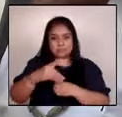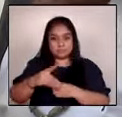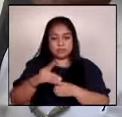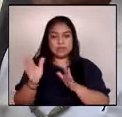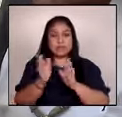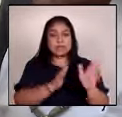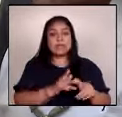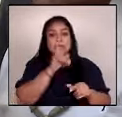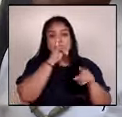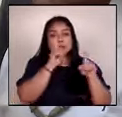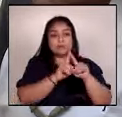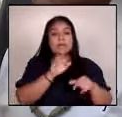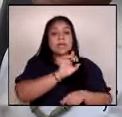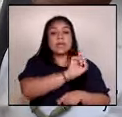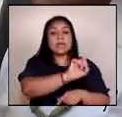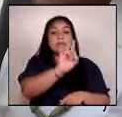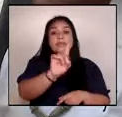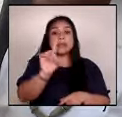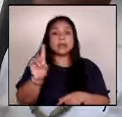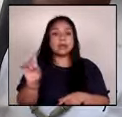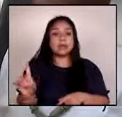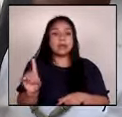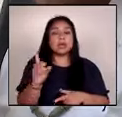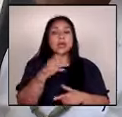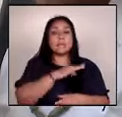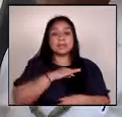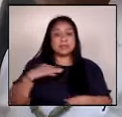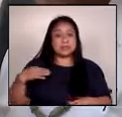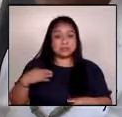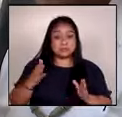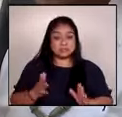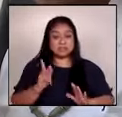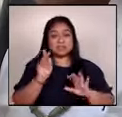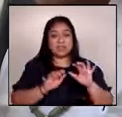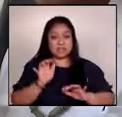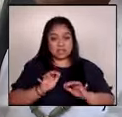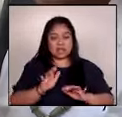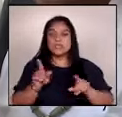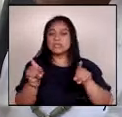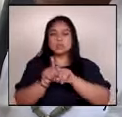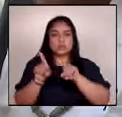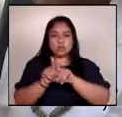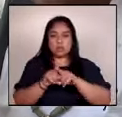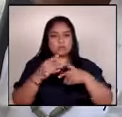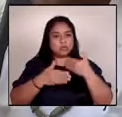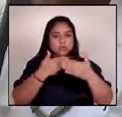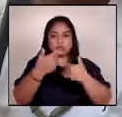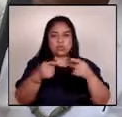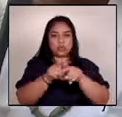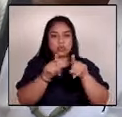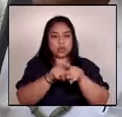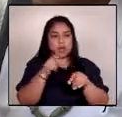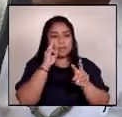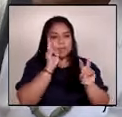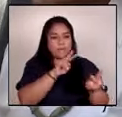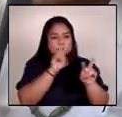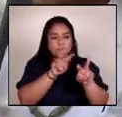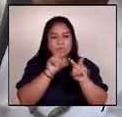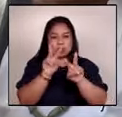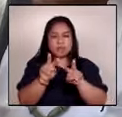cada uno de las dependencias está haciendo este proceso para asegurarse que la gente que esté